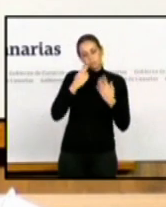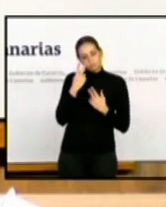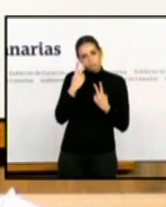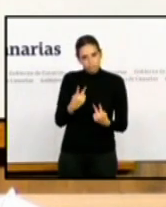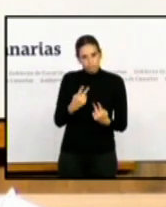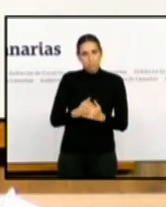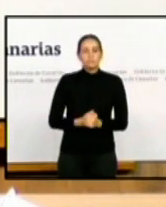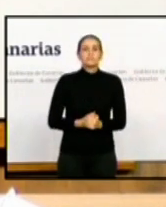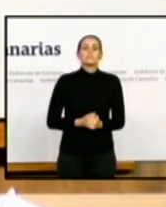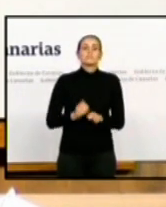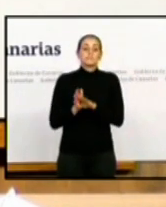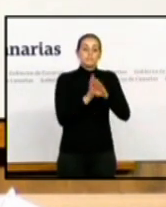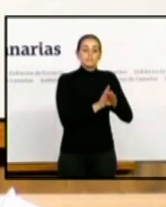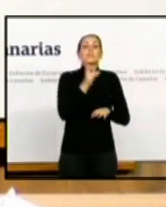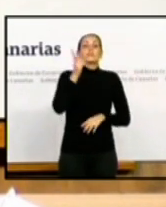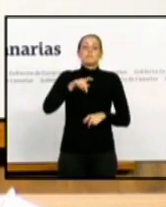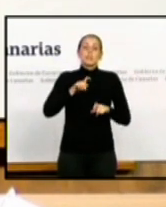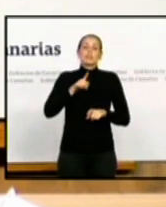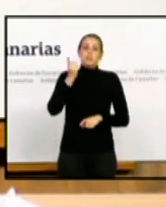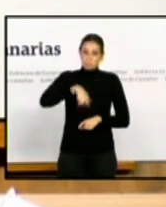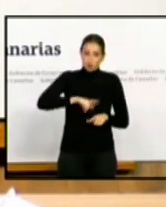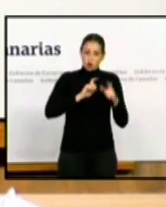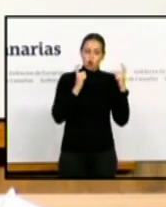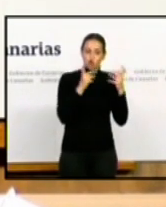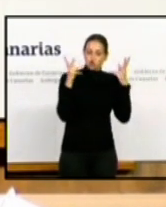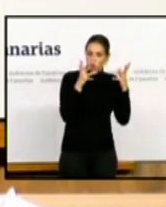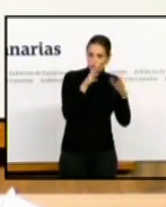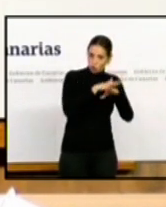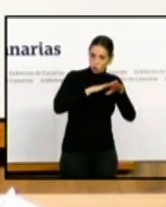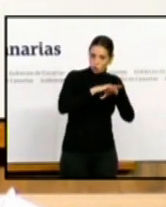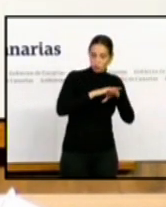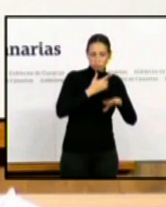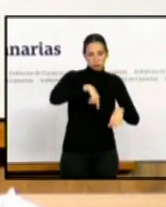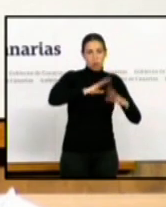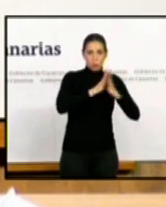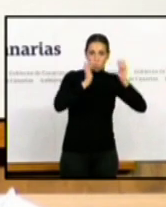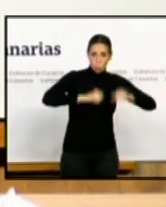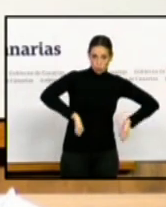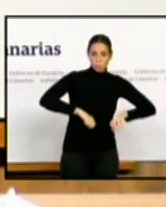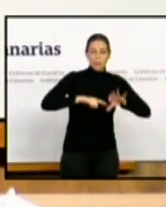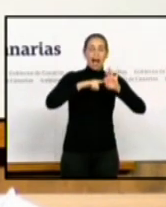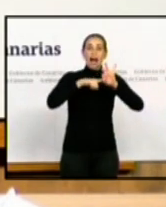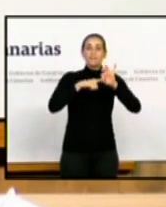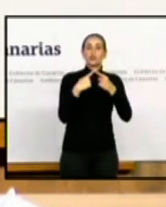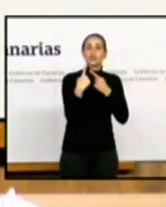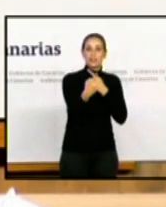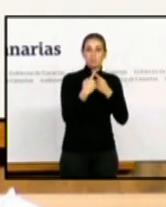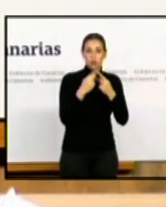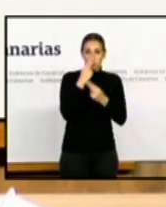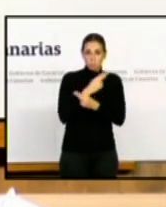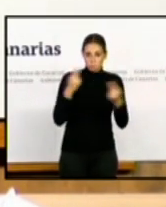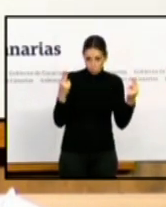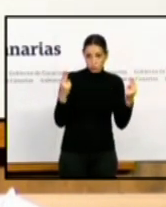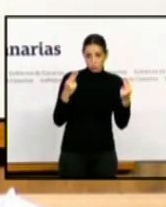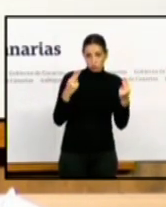Gobierno en el día de hoy ha aprobado que se reduzca en un 50% el aforo del transporte público